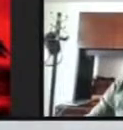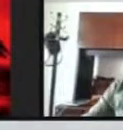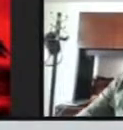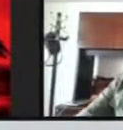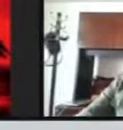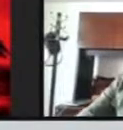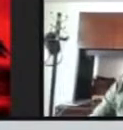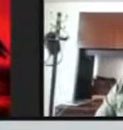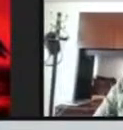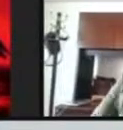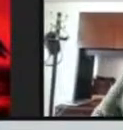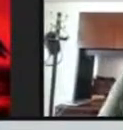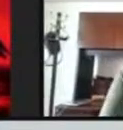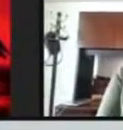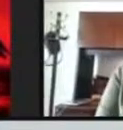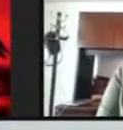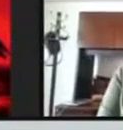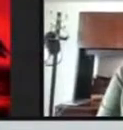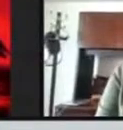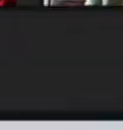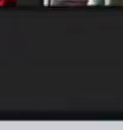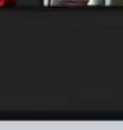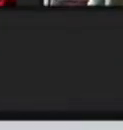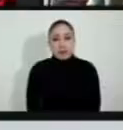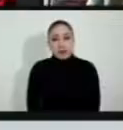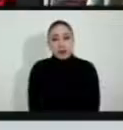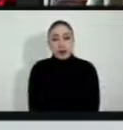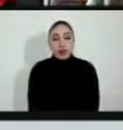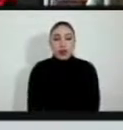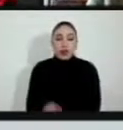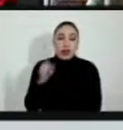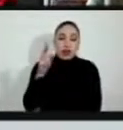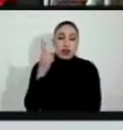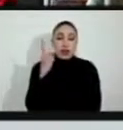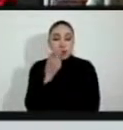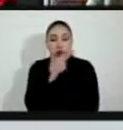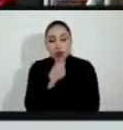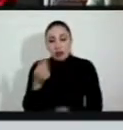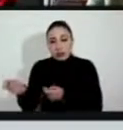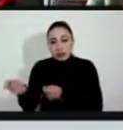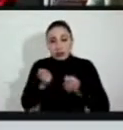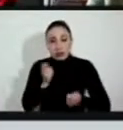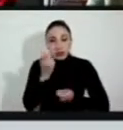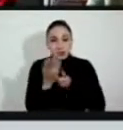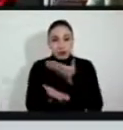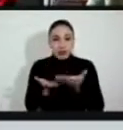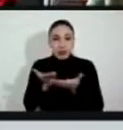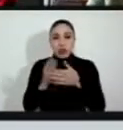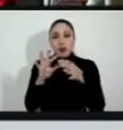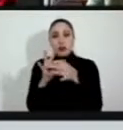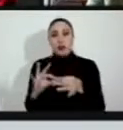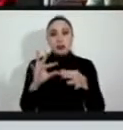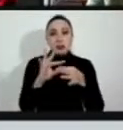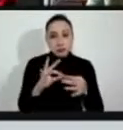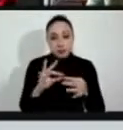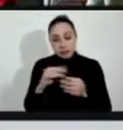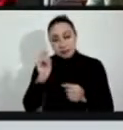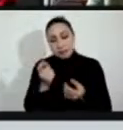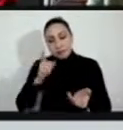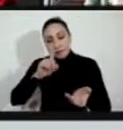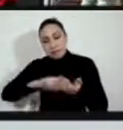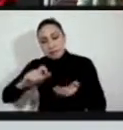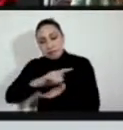en la problemática que plantea el diputado promovente y en el marco jurídico local,